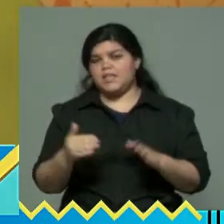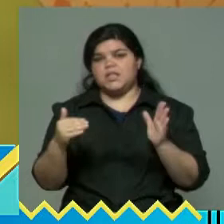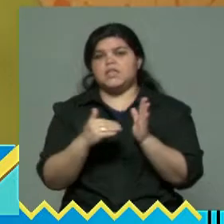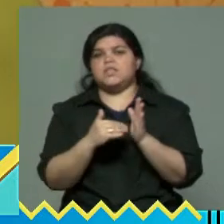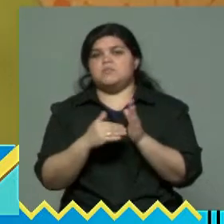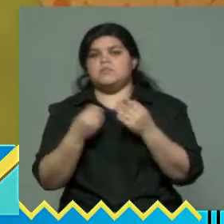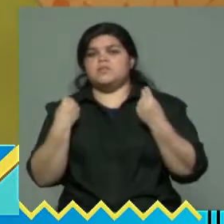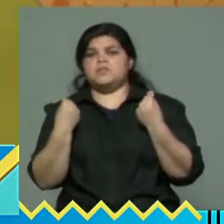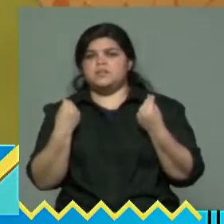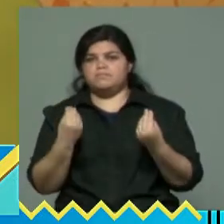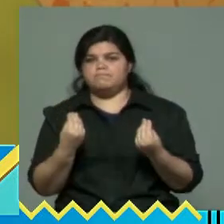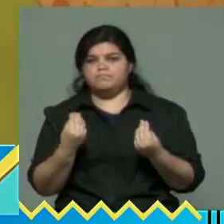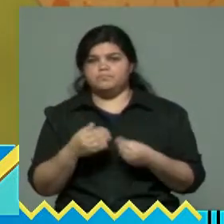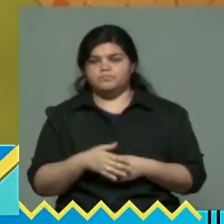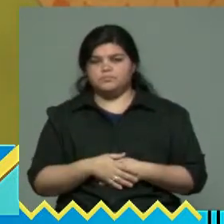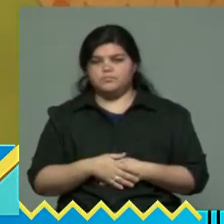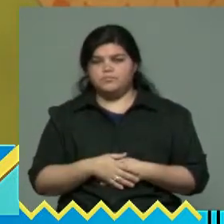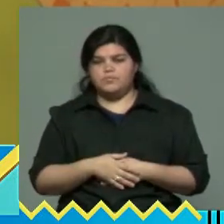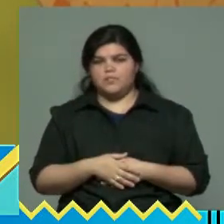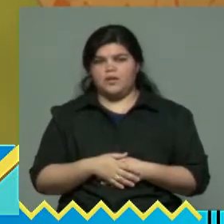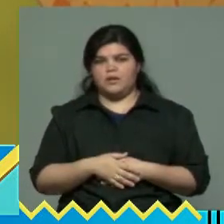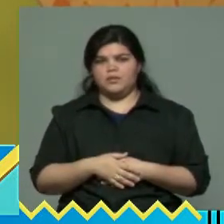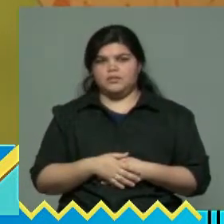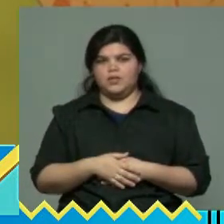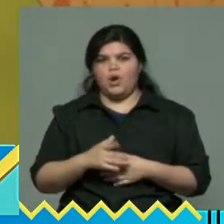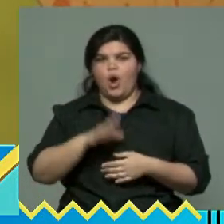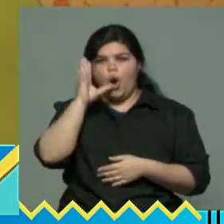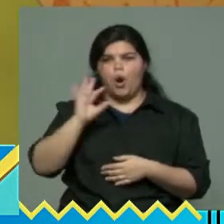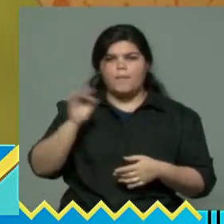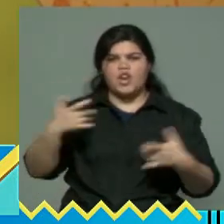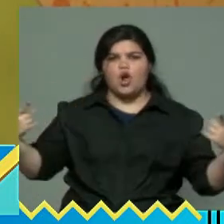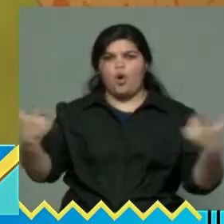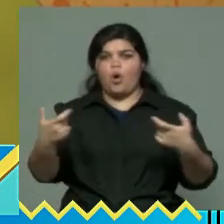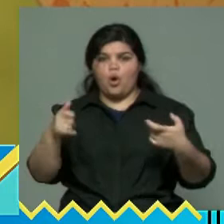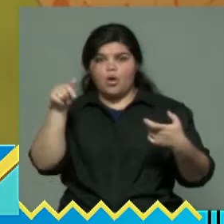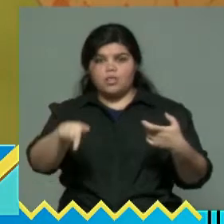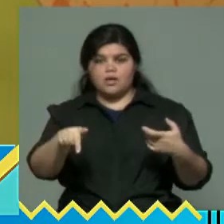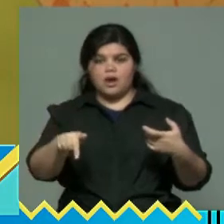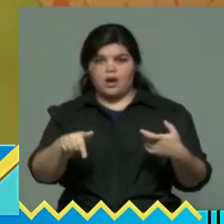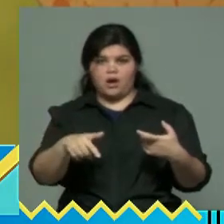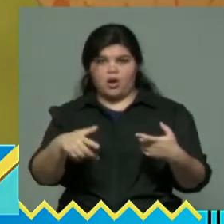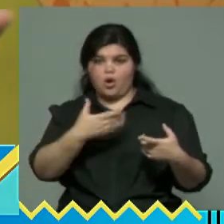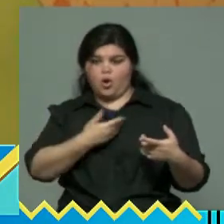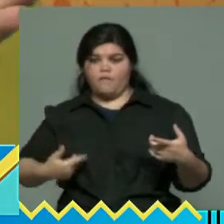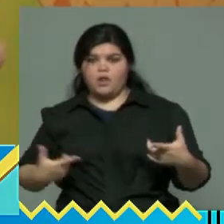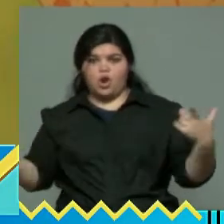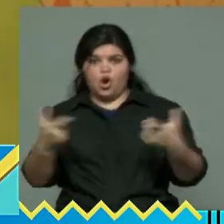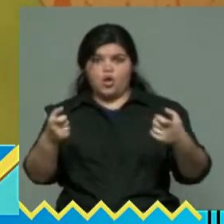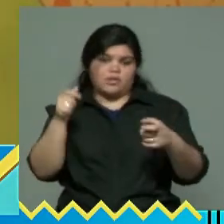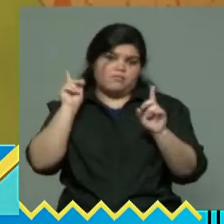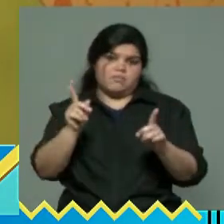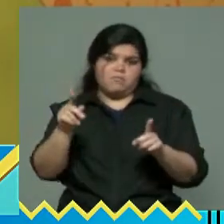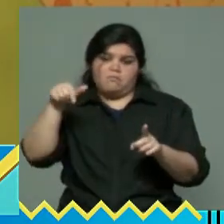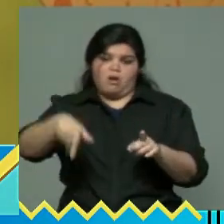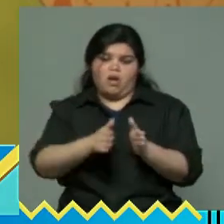tiene una concepción totalmente enfrentada con este gobierno, todo aquello que difiere de su concepción está dentro de este gobierno. También